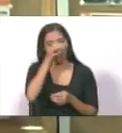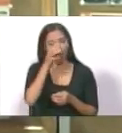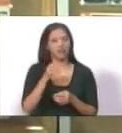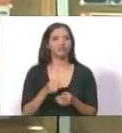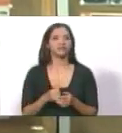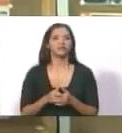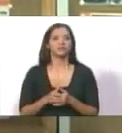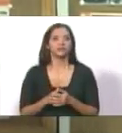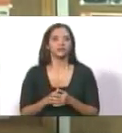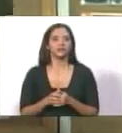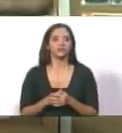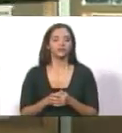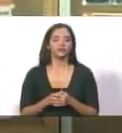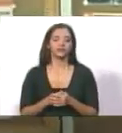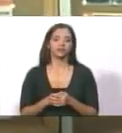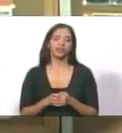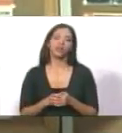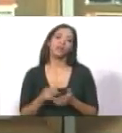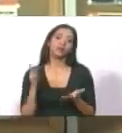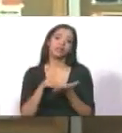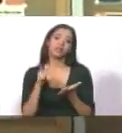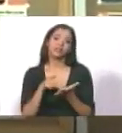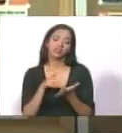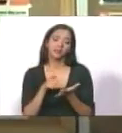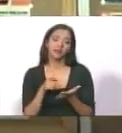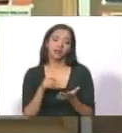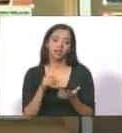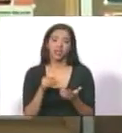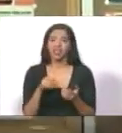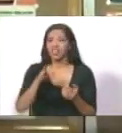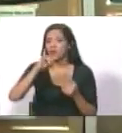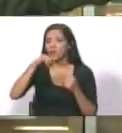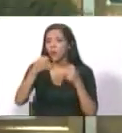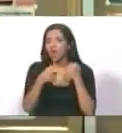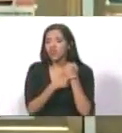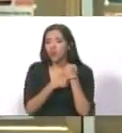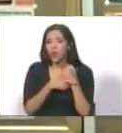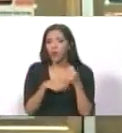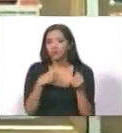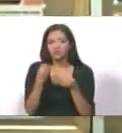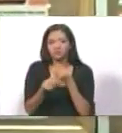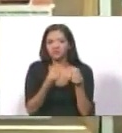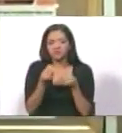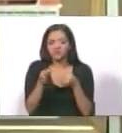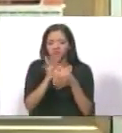Participa este caballero. Guaidó, ¿qué papel pinta Guaidó aquí? ¿Qué papel pinta Juanito Alimaña?